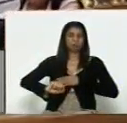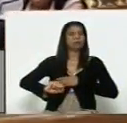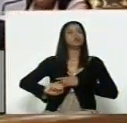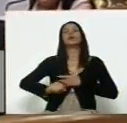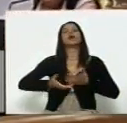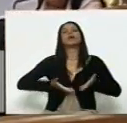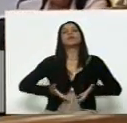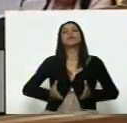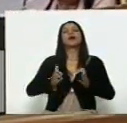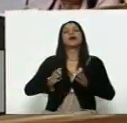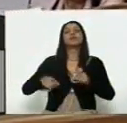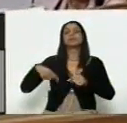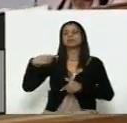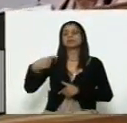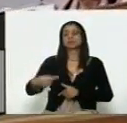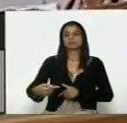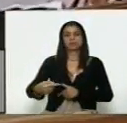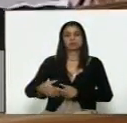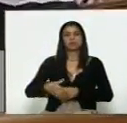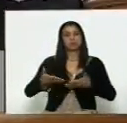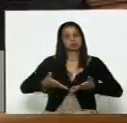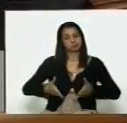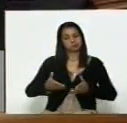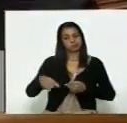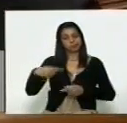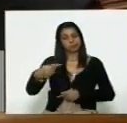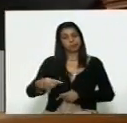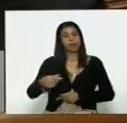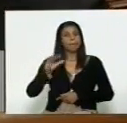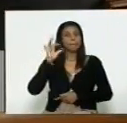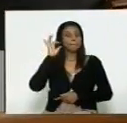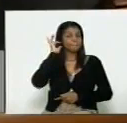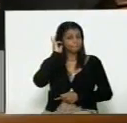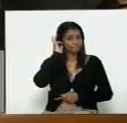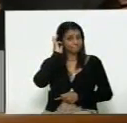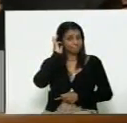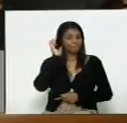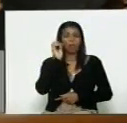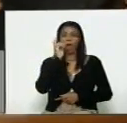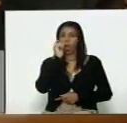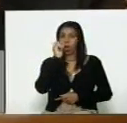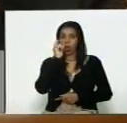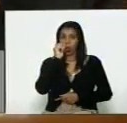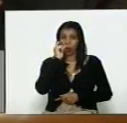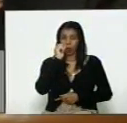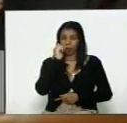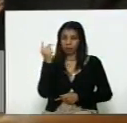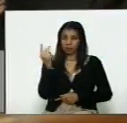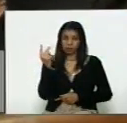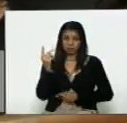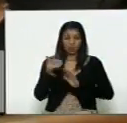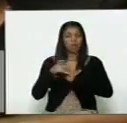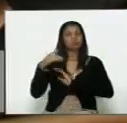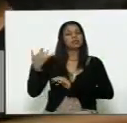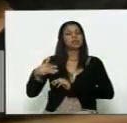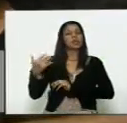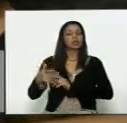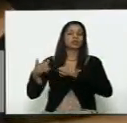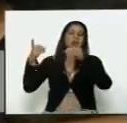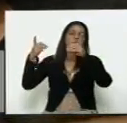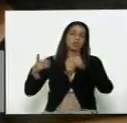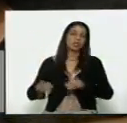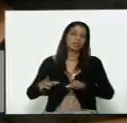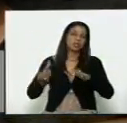parto, nacimiento y posparto, las mujeres y los hombres tienen derecho a decidir